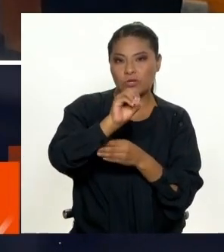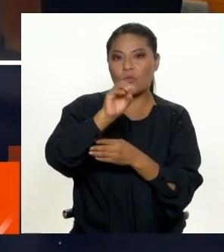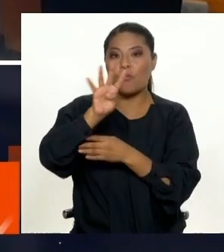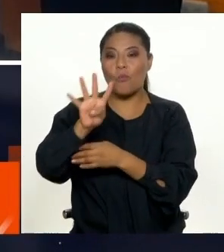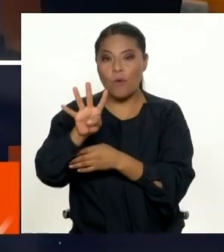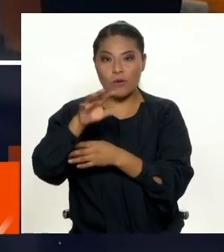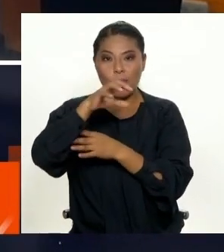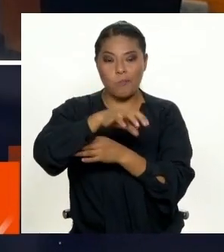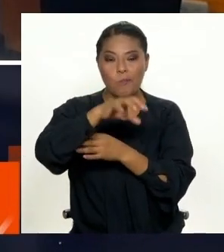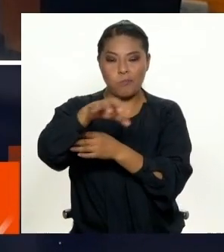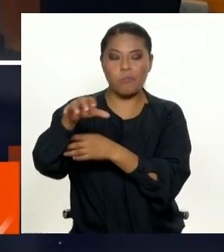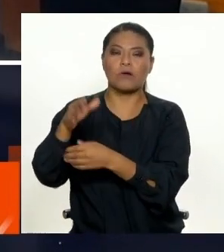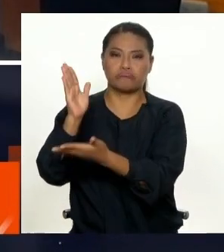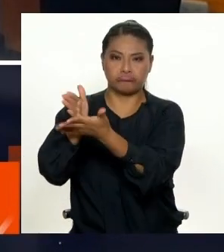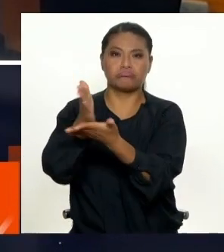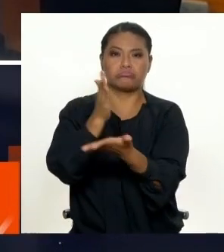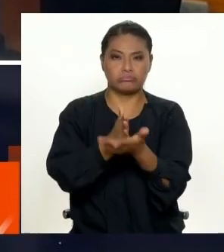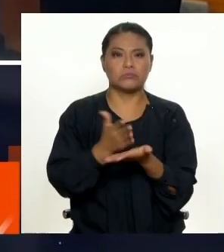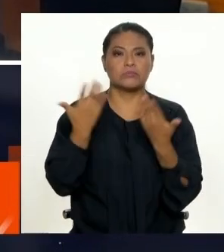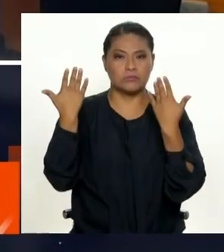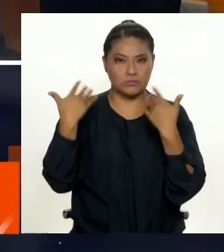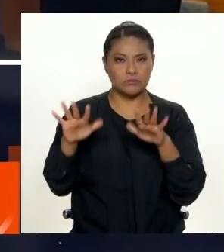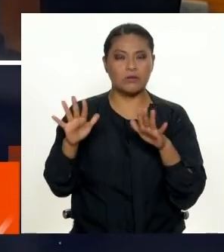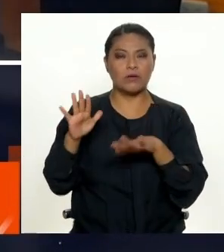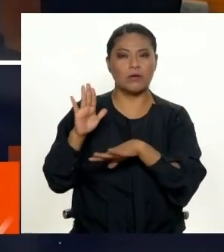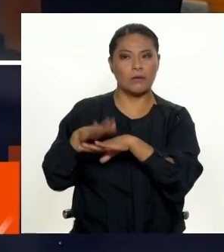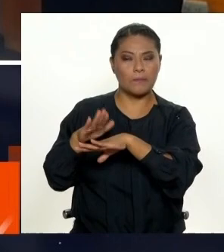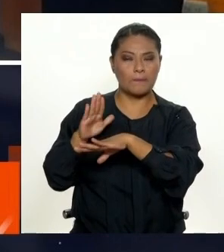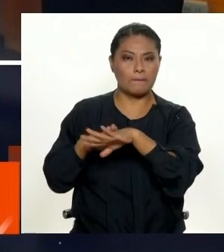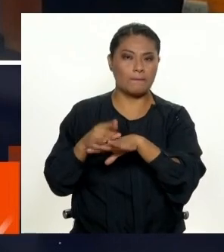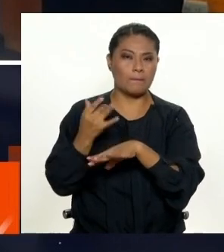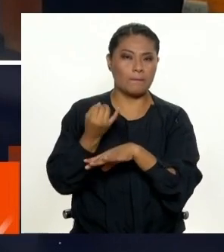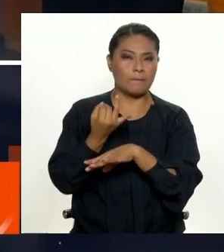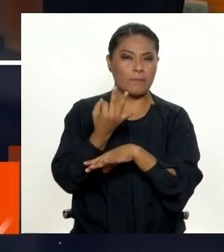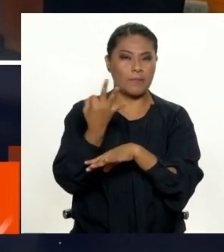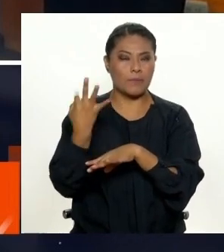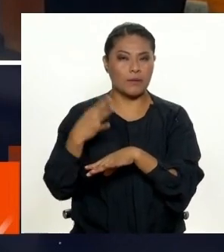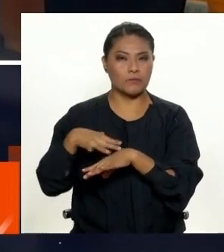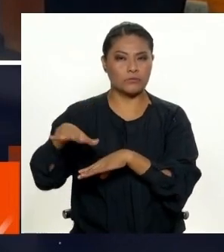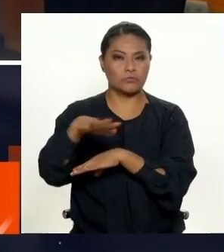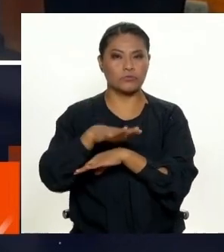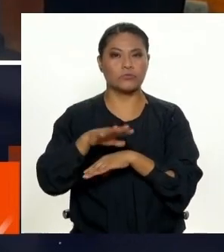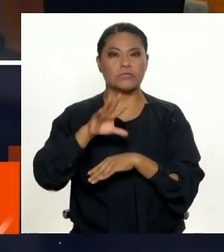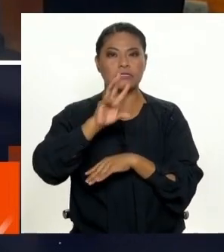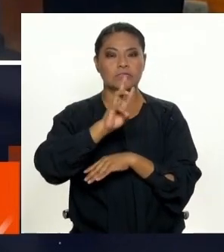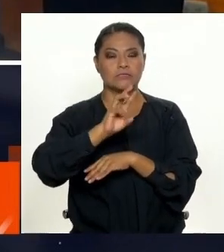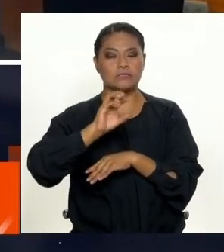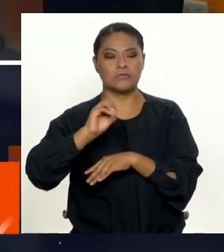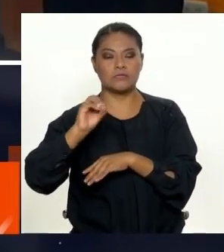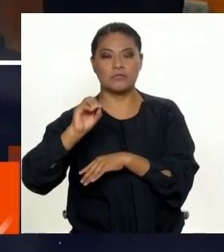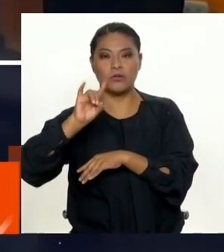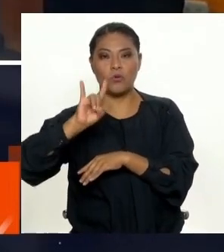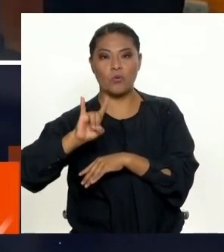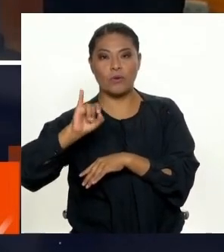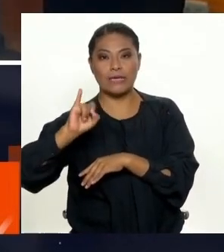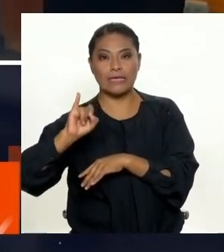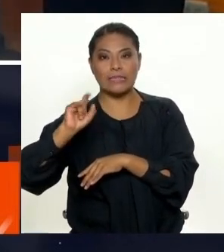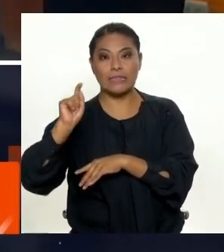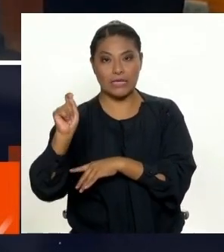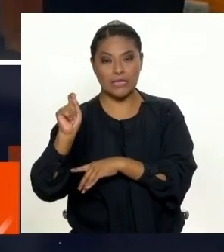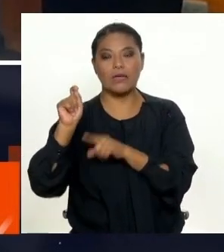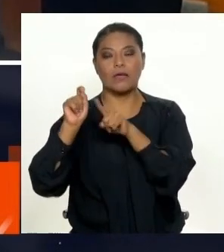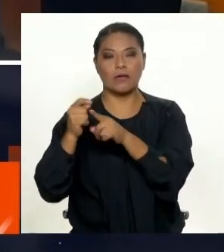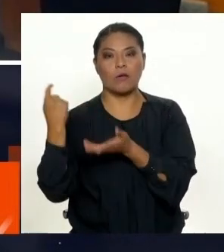Esto significa aproximadamente la aplicación de más de 600 UITs en lo que se refiere a monto de